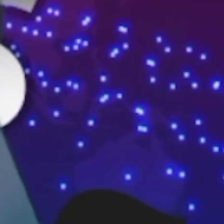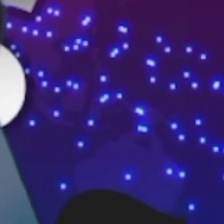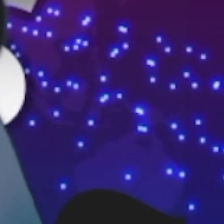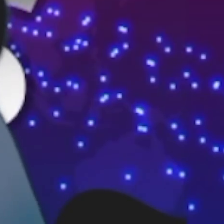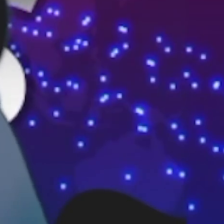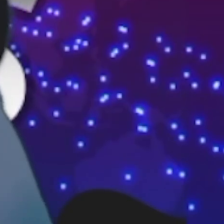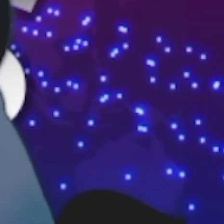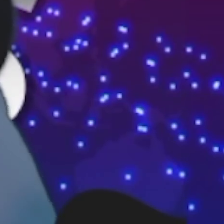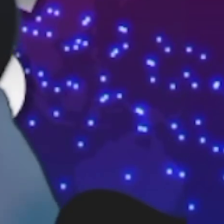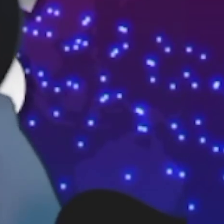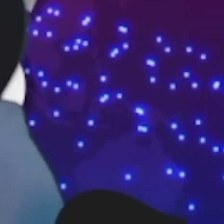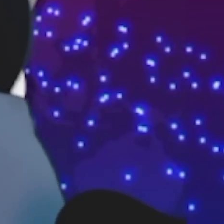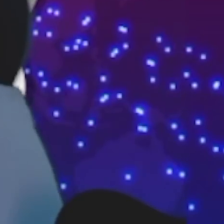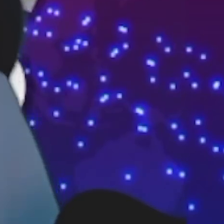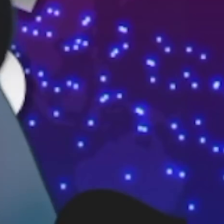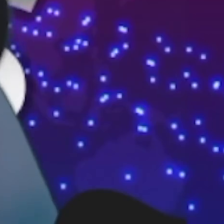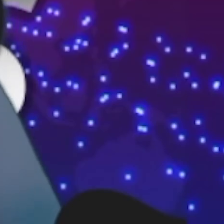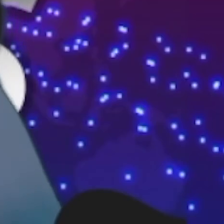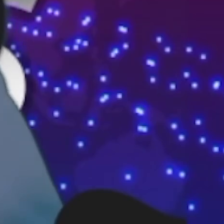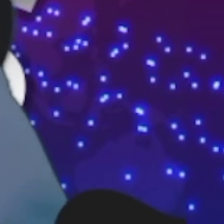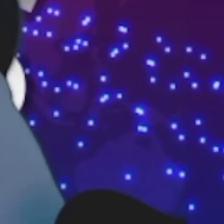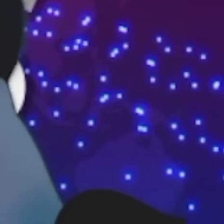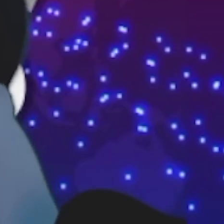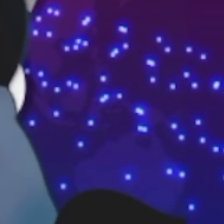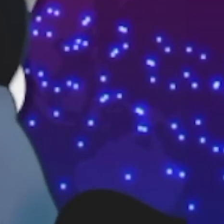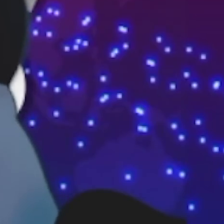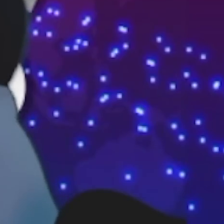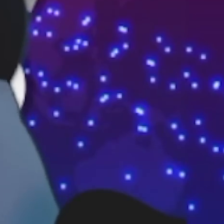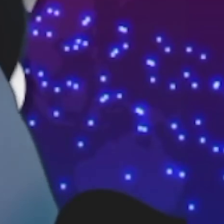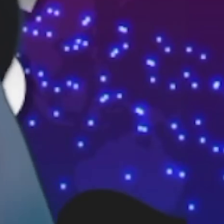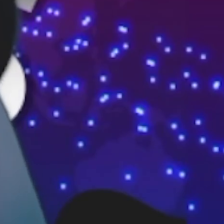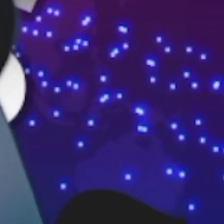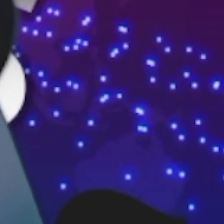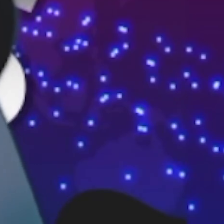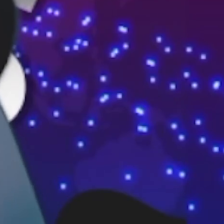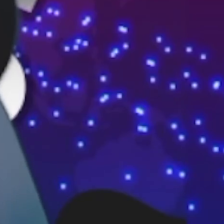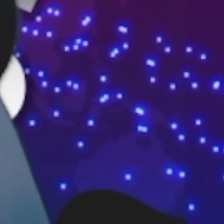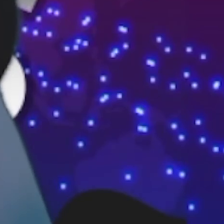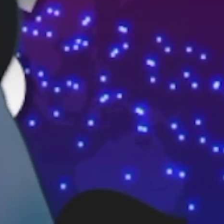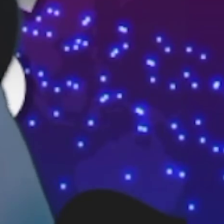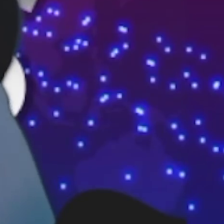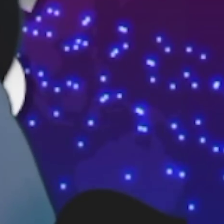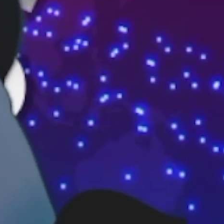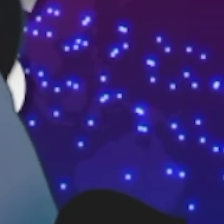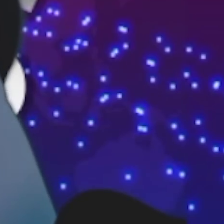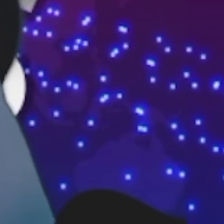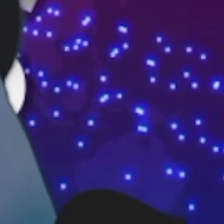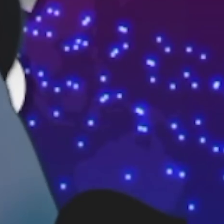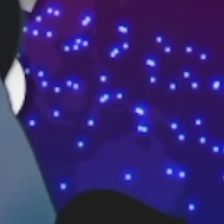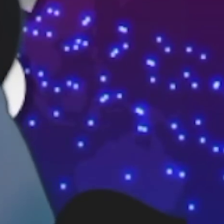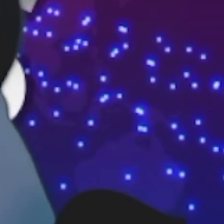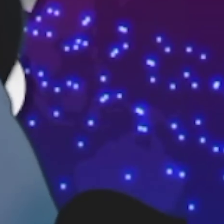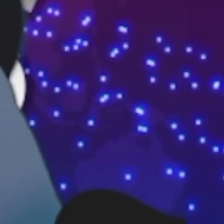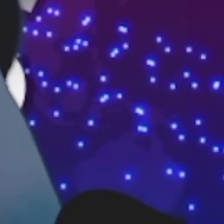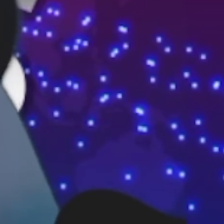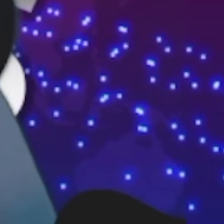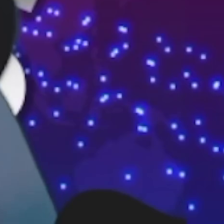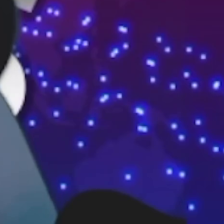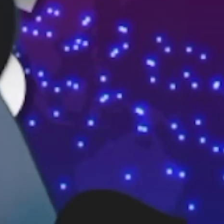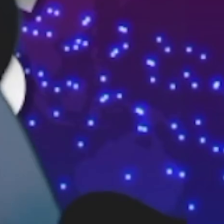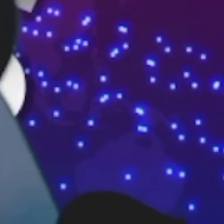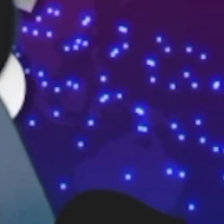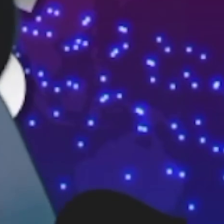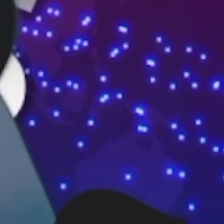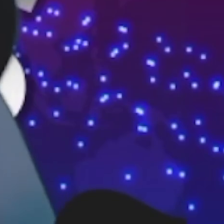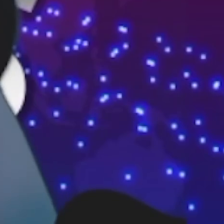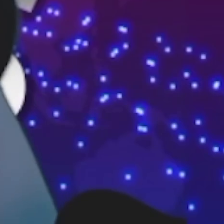le han hecho a nuestro país. Y aquí no solamente se encuentra el comandante Borolas o Cárdenas Palomino, sino que